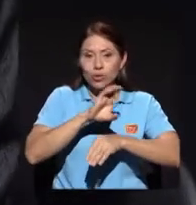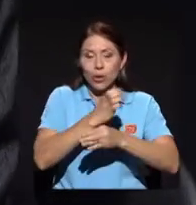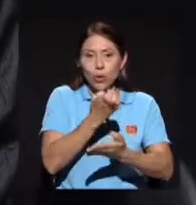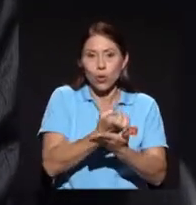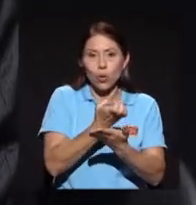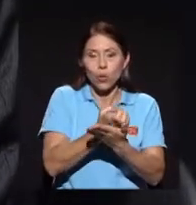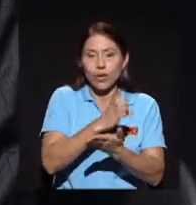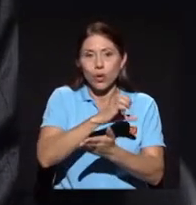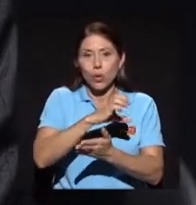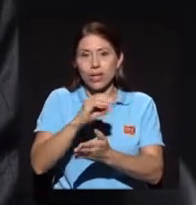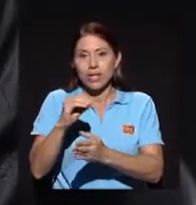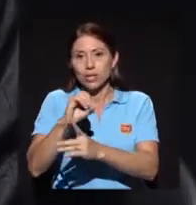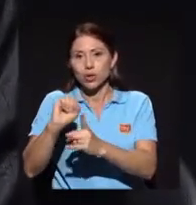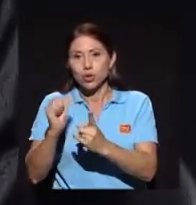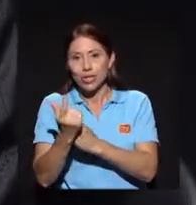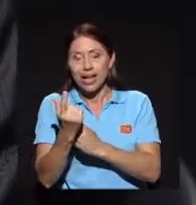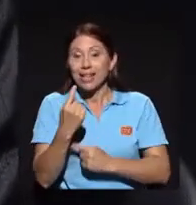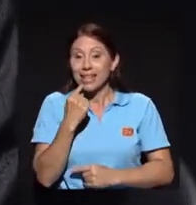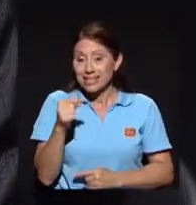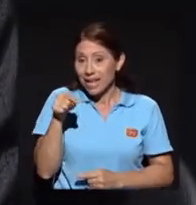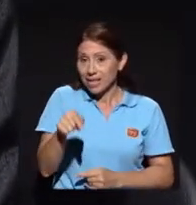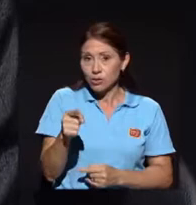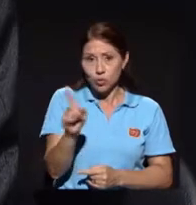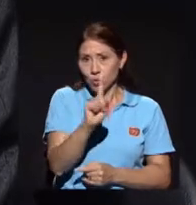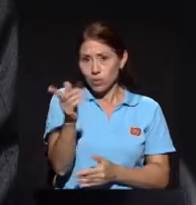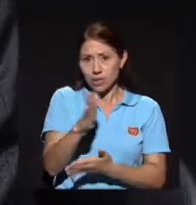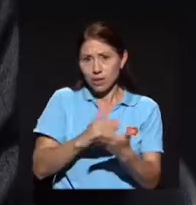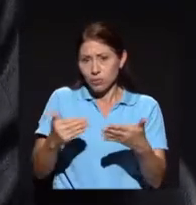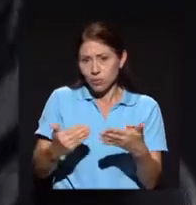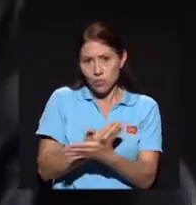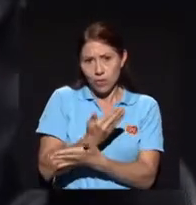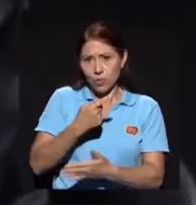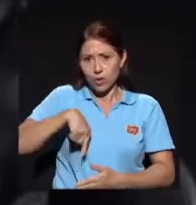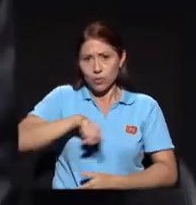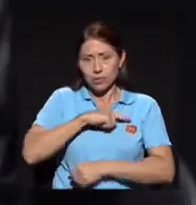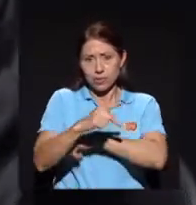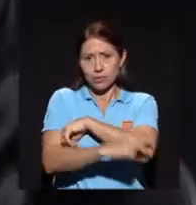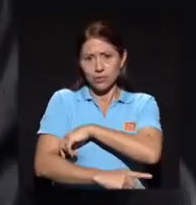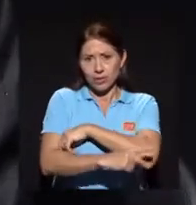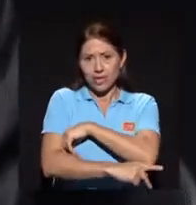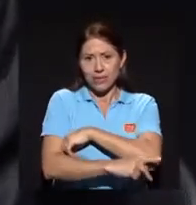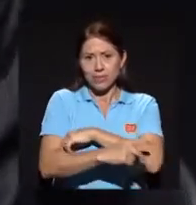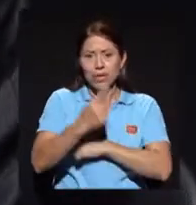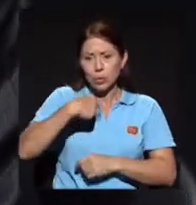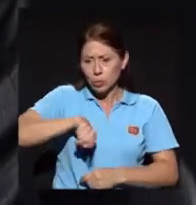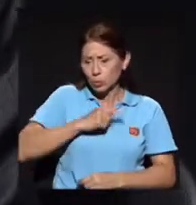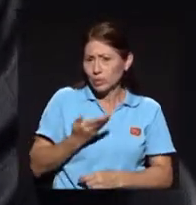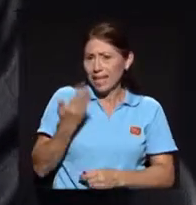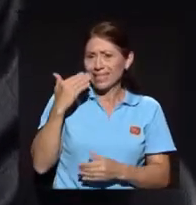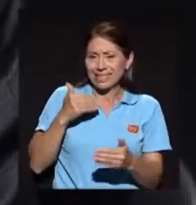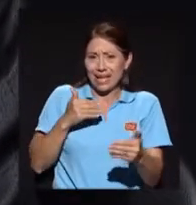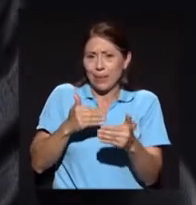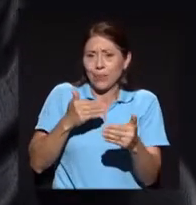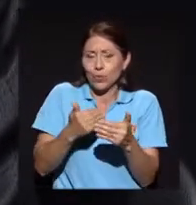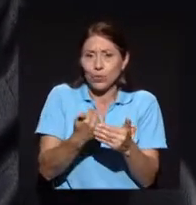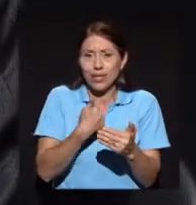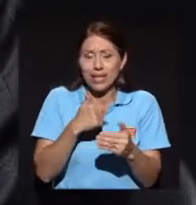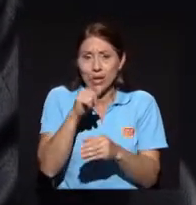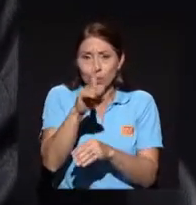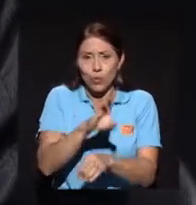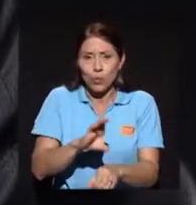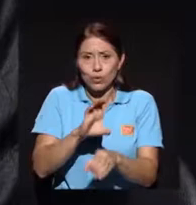decía que no es algo nuevo en nuestra sociedad estuvimos a punto de tener un consejo económico y social